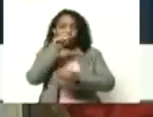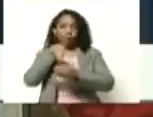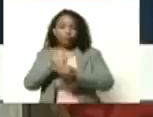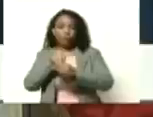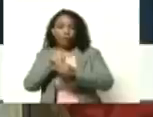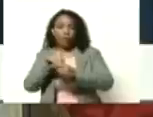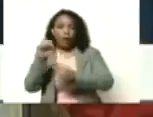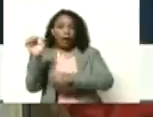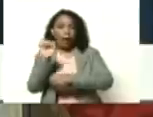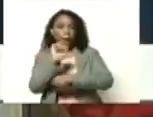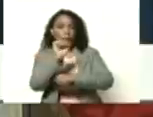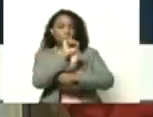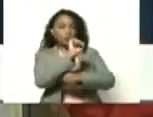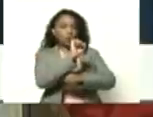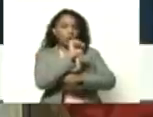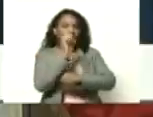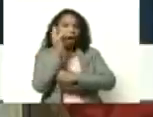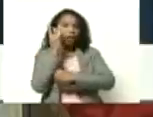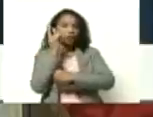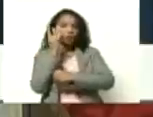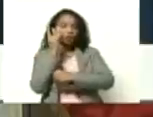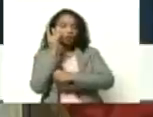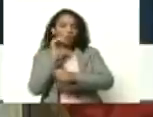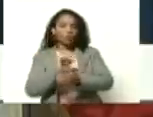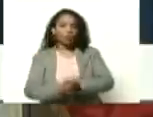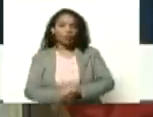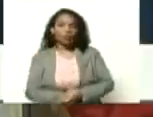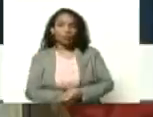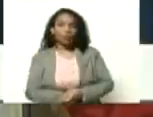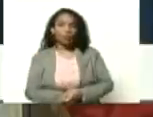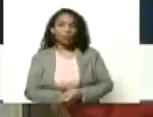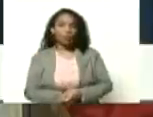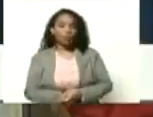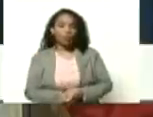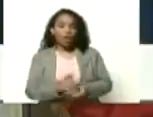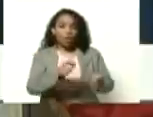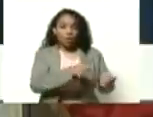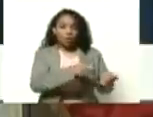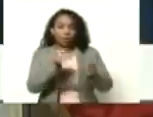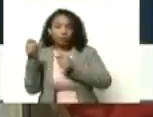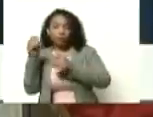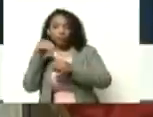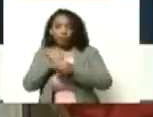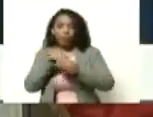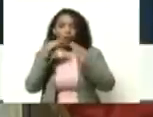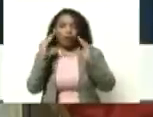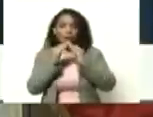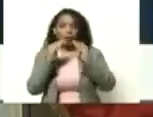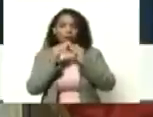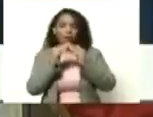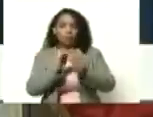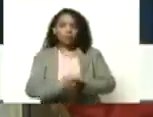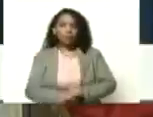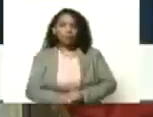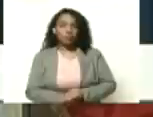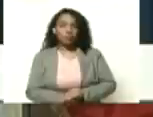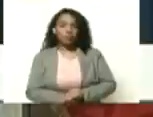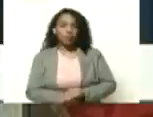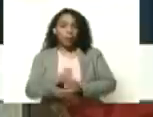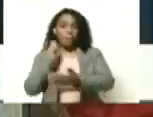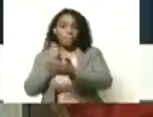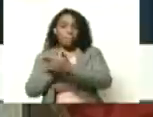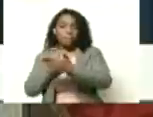camioneta explorer a azul ford explorer a azul lo trasladan a la finca la fortaleza previo pago